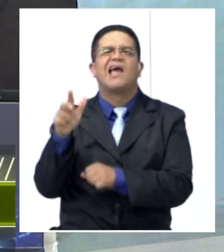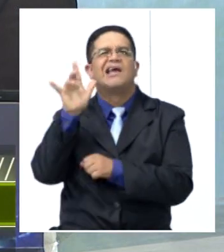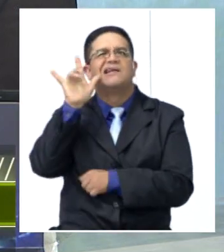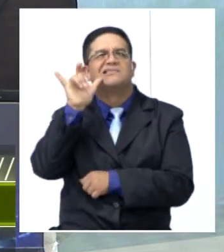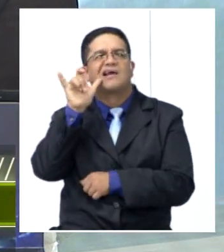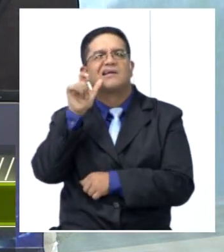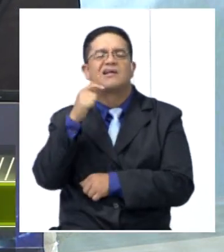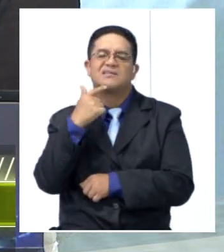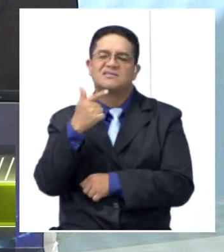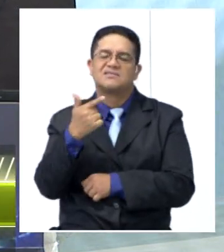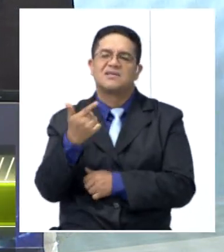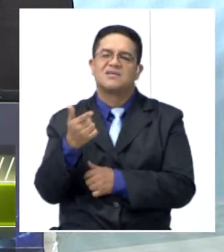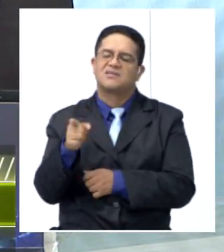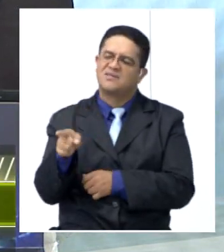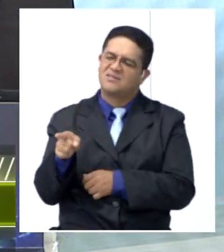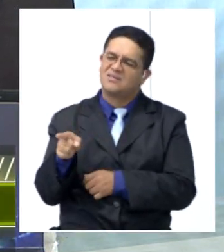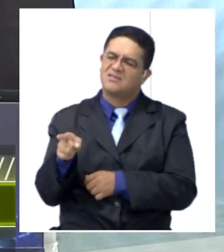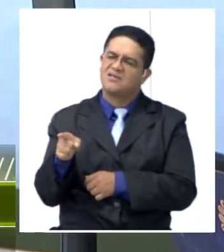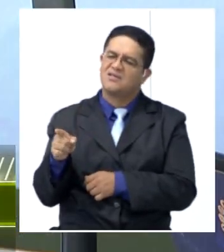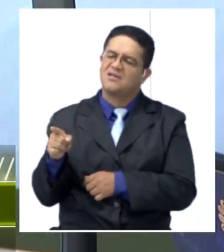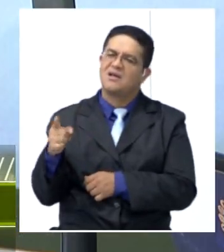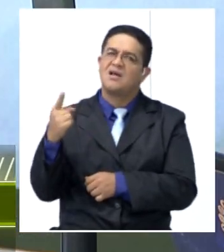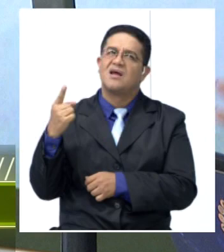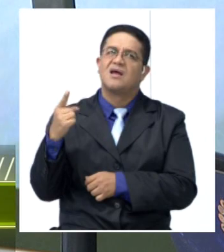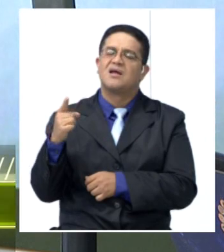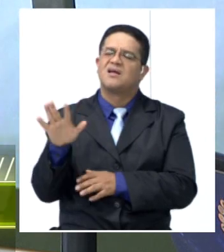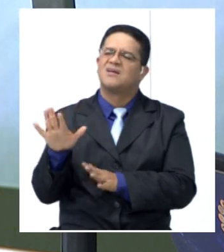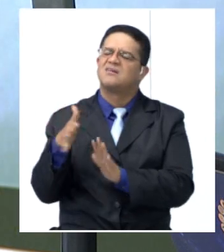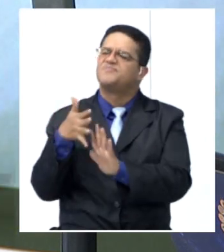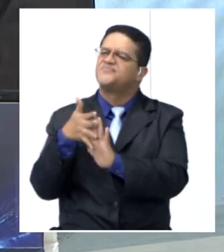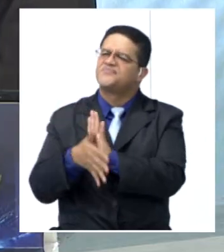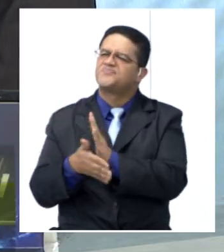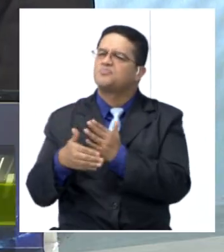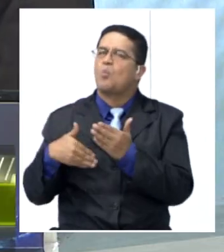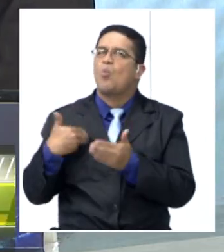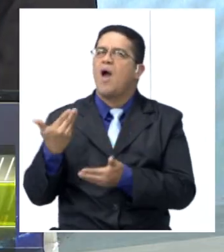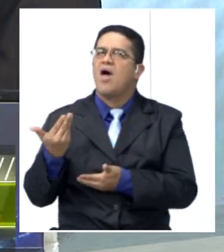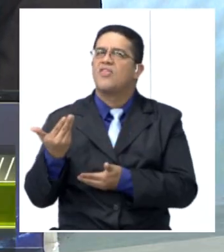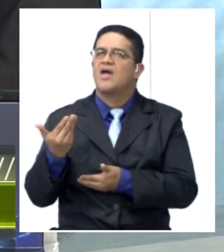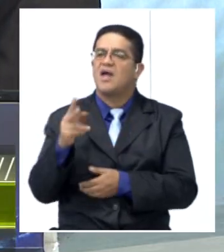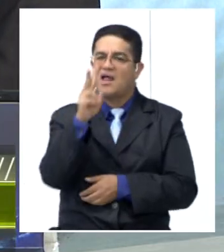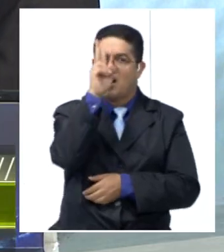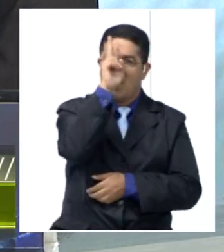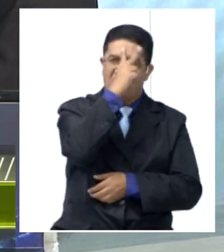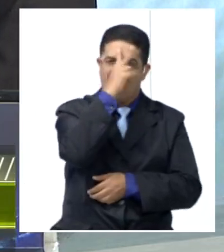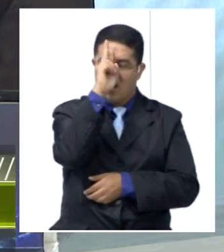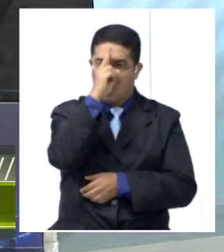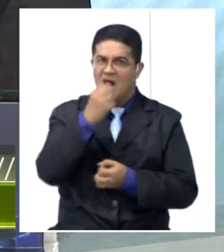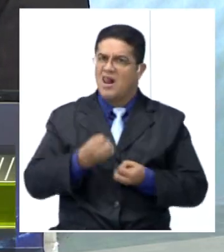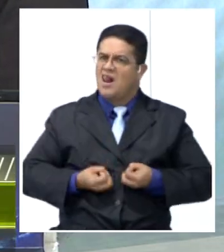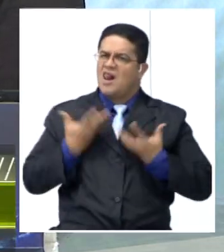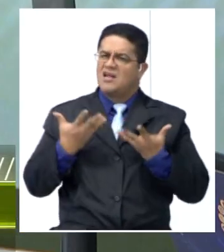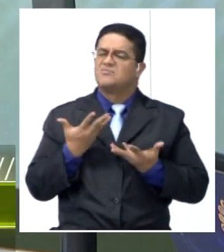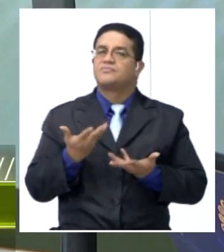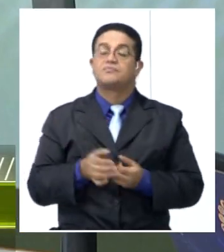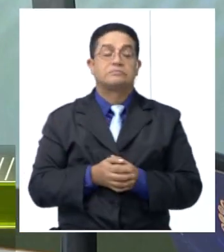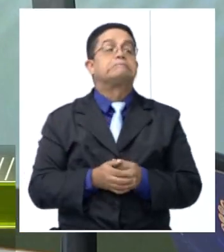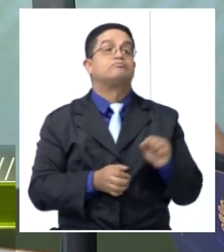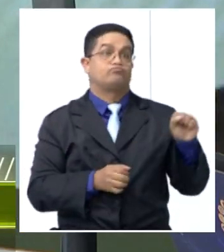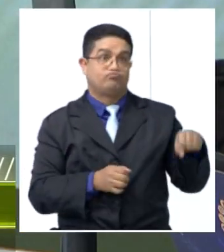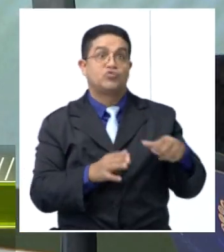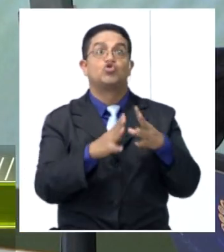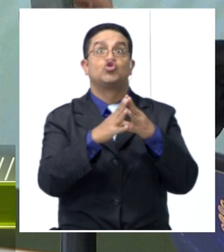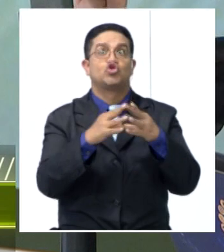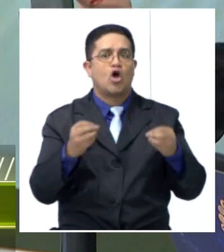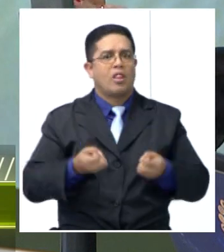pandemia aumentó dicha patología. Sí. Hablando de que puede haber un Buena episodio pregunta. que lo detone. Buena pregunta. Todos los trastornos del